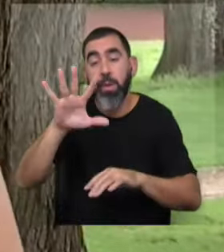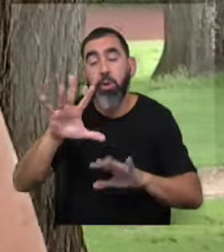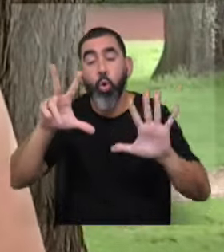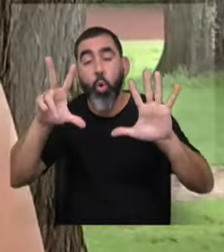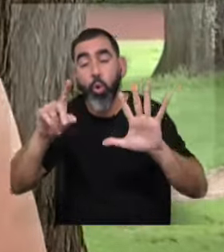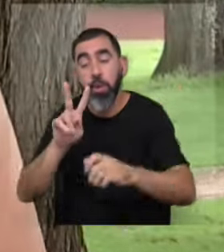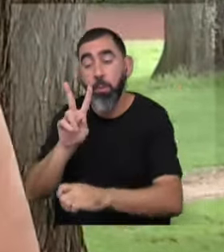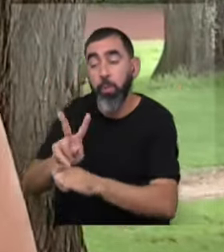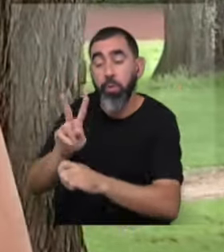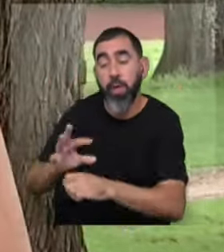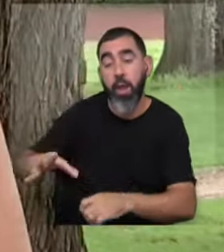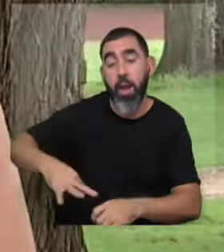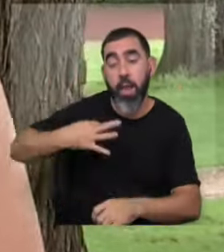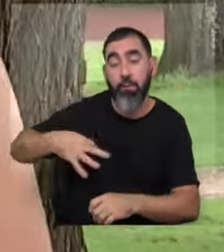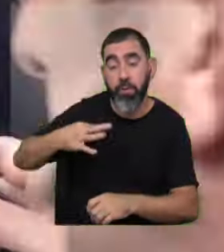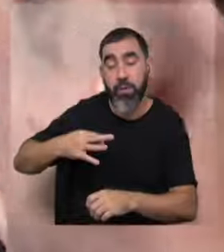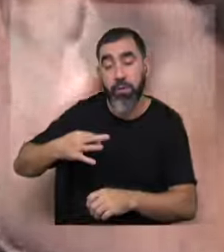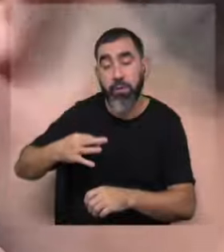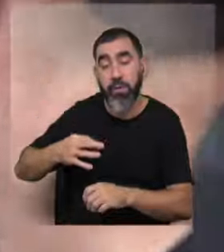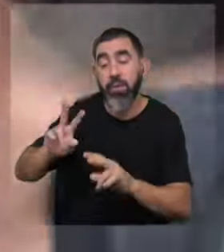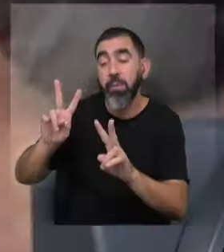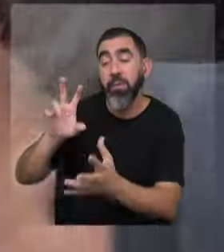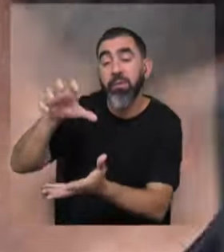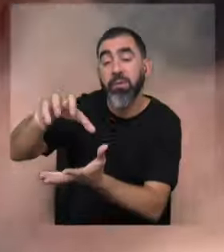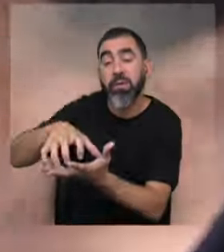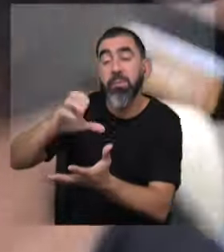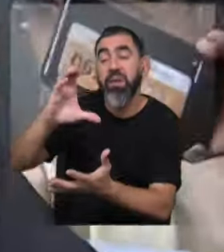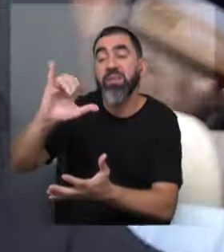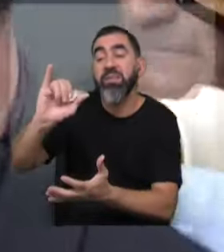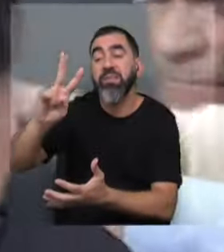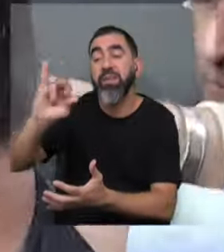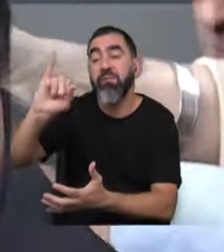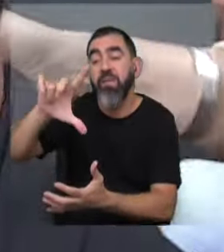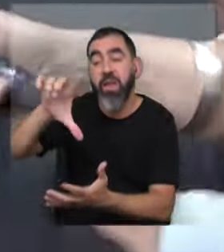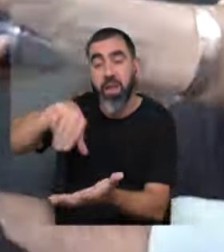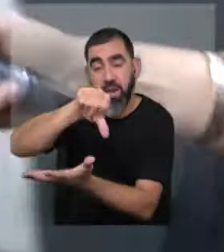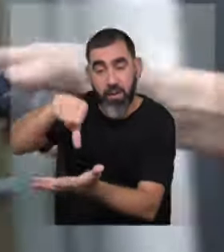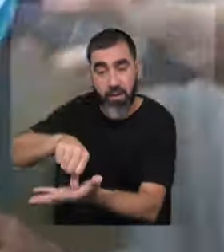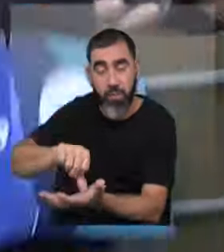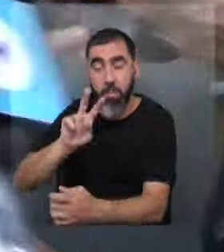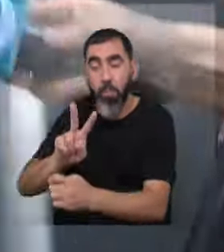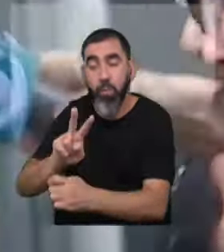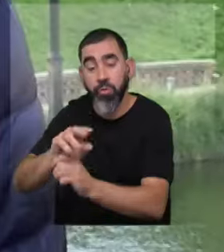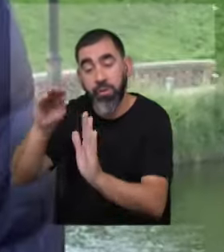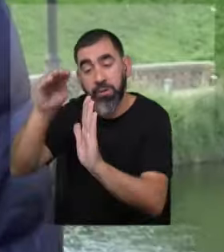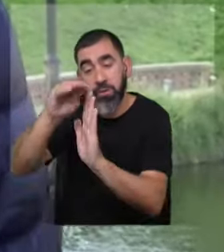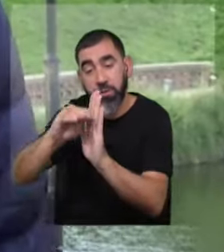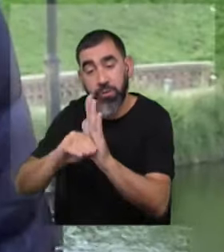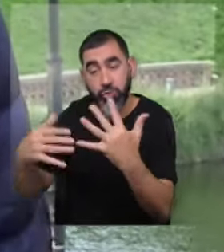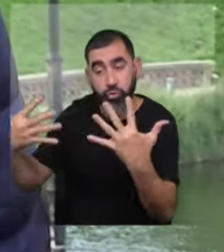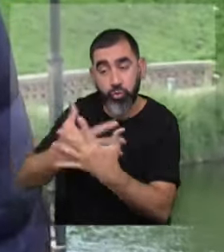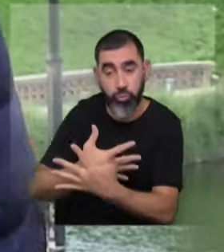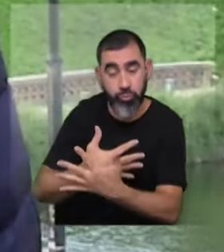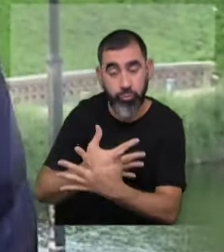19.580 protege la vida y trata en un ámbito civil de protección, de medidas de protección